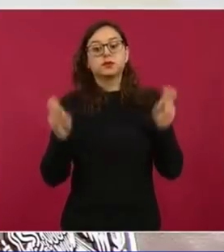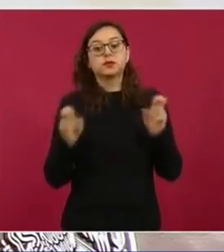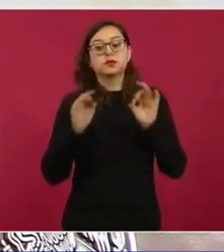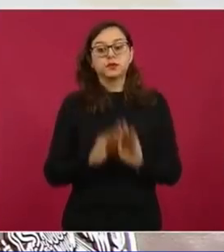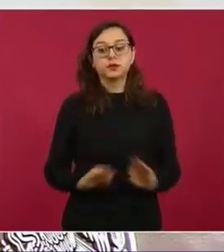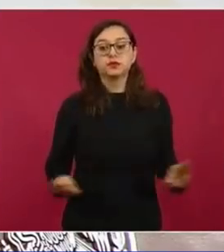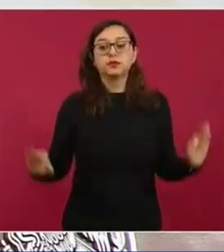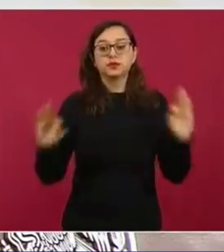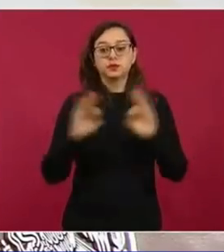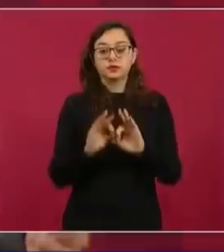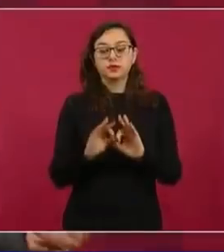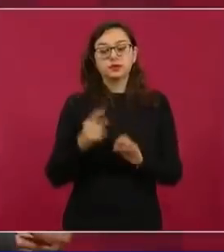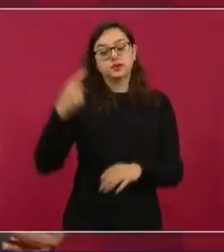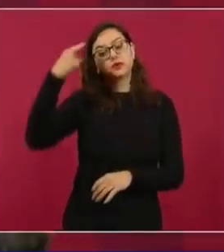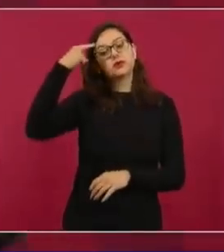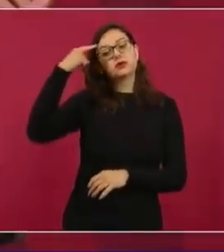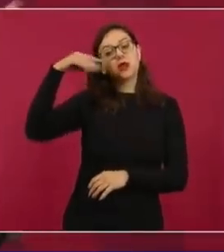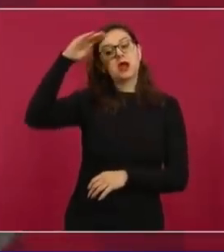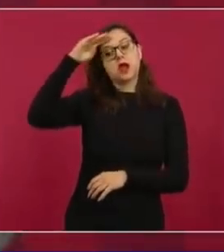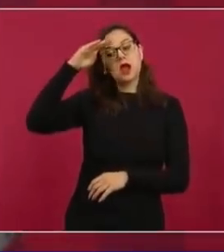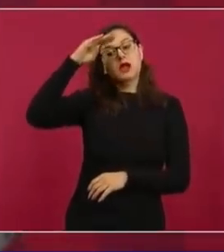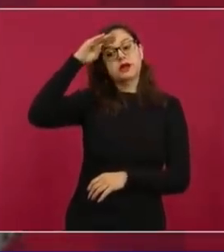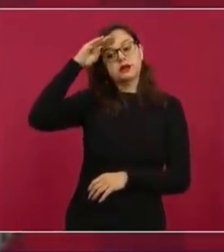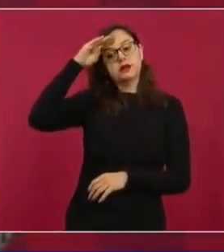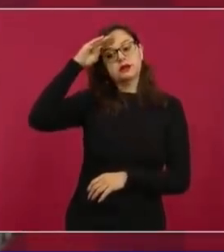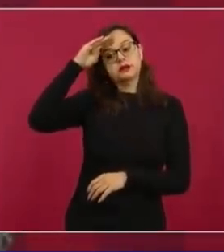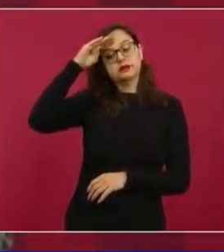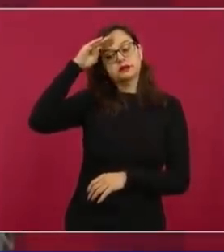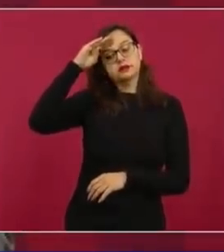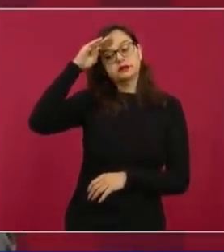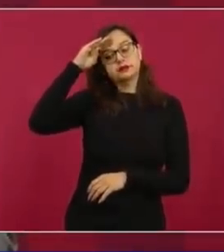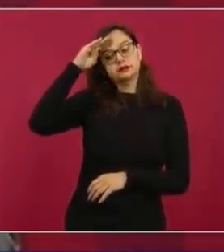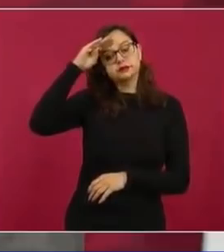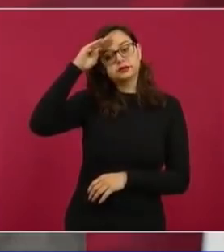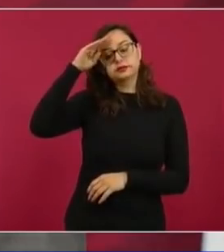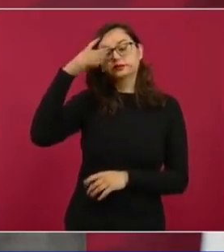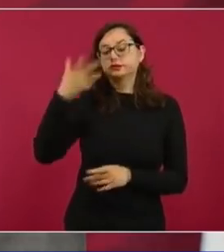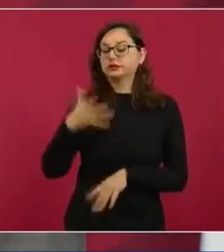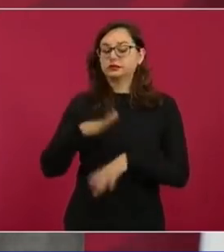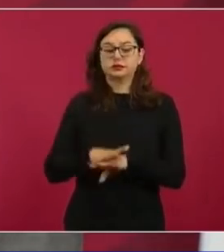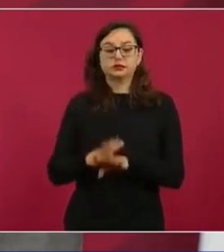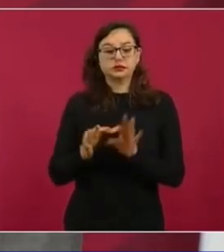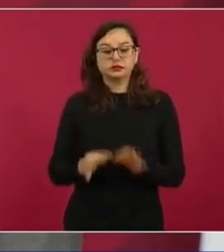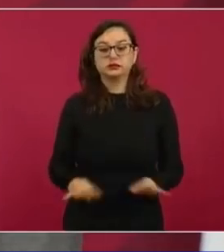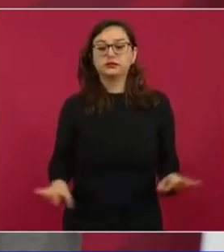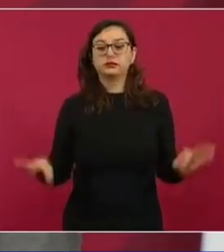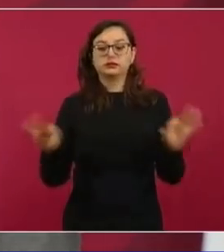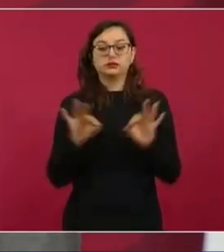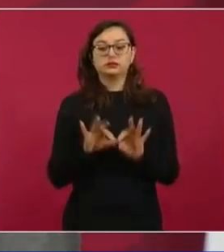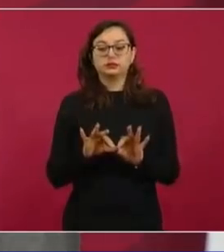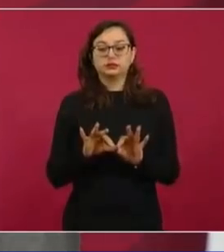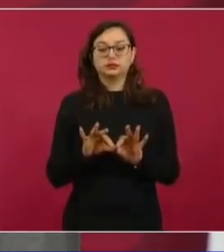no estar pensando. Yo creo que una de las enseñanzas mayores